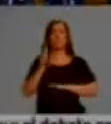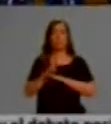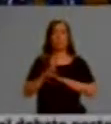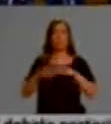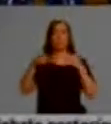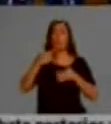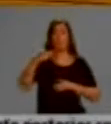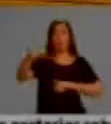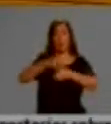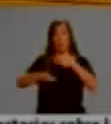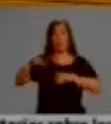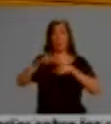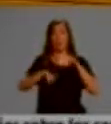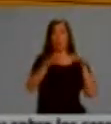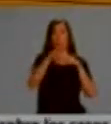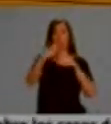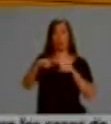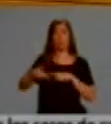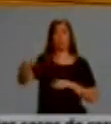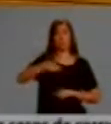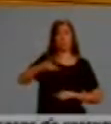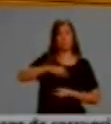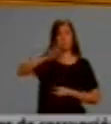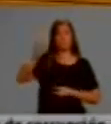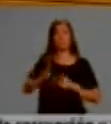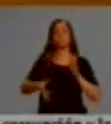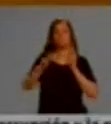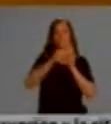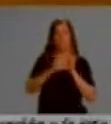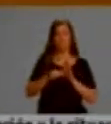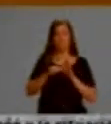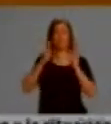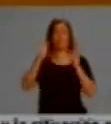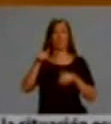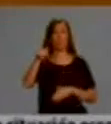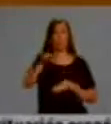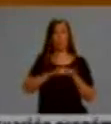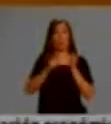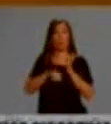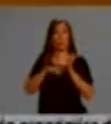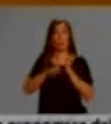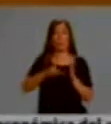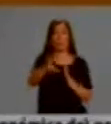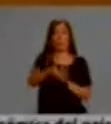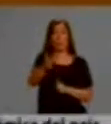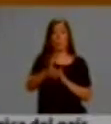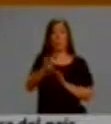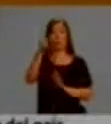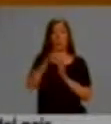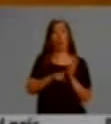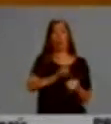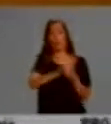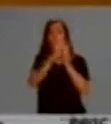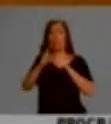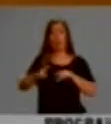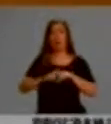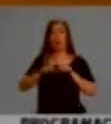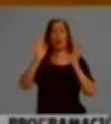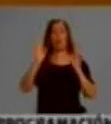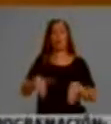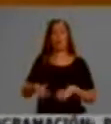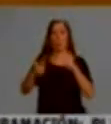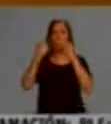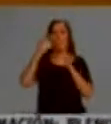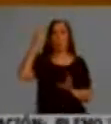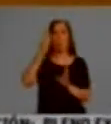parlamentario por las aportaciones de distintos grupos políticos. Cuando finalmente este proyecto de ley se convierta en norma, podremos hablar de un